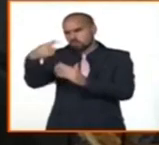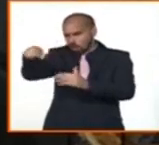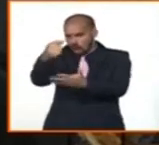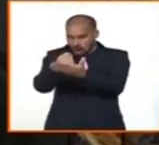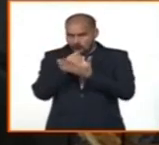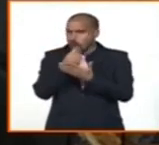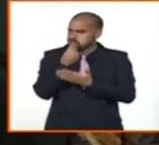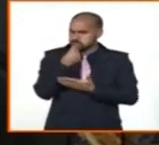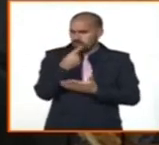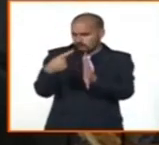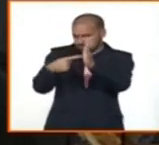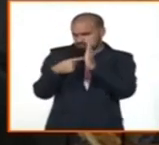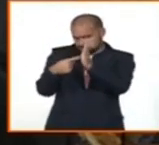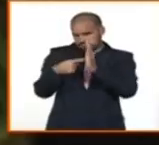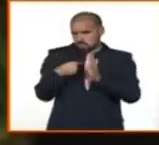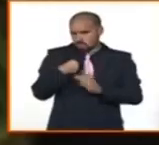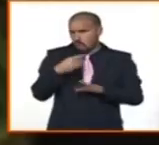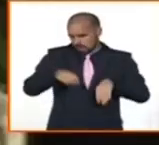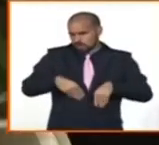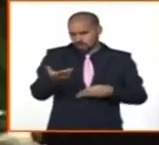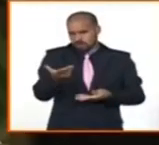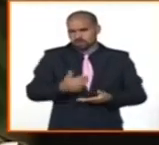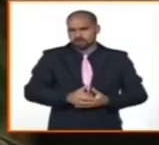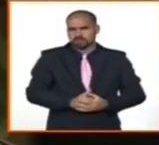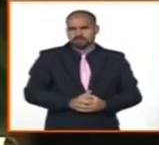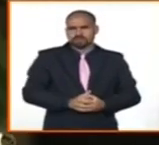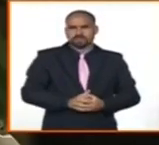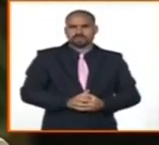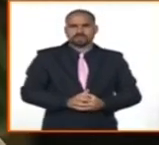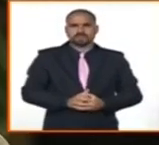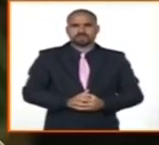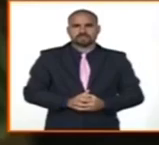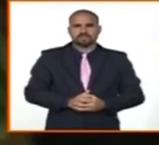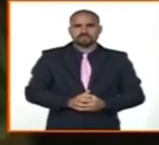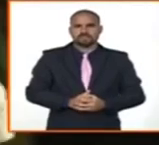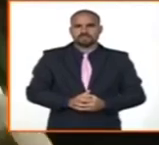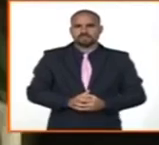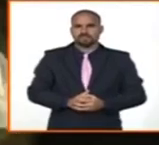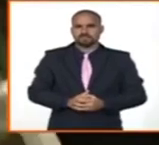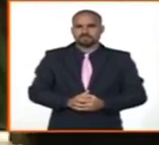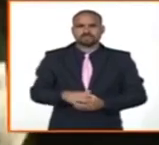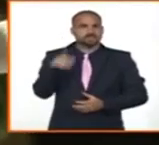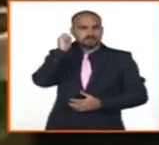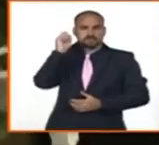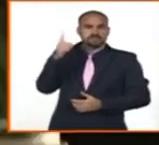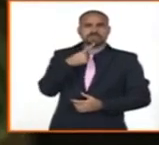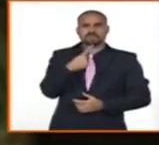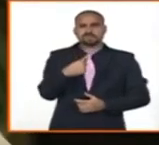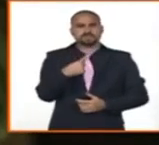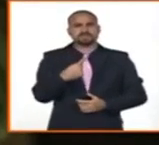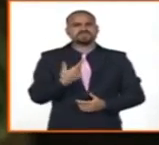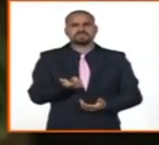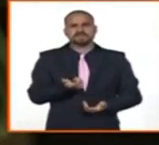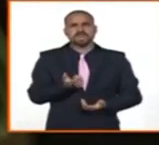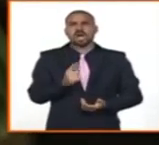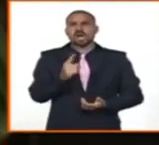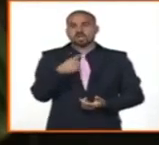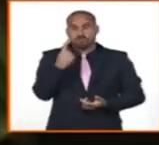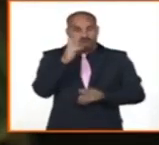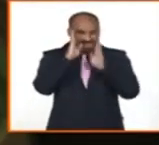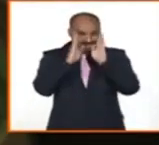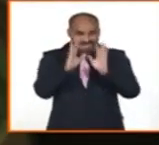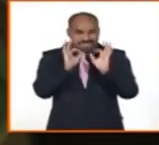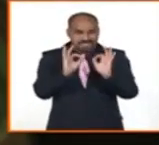aceptamos la ayuda. Lo que más hemos estado enfocando nosotros, haciendo siempre, mostrando a nuestros